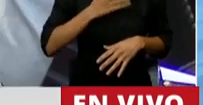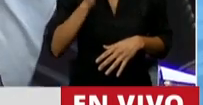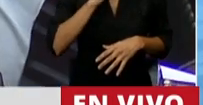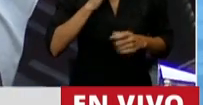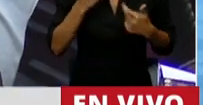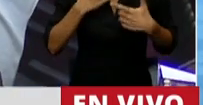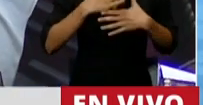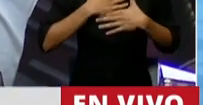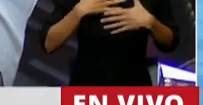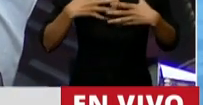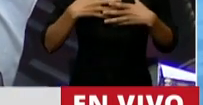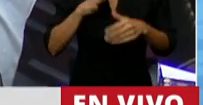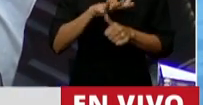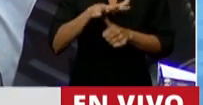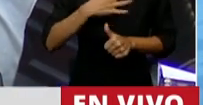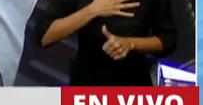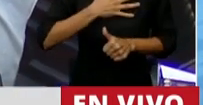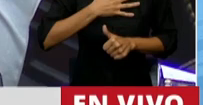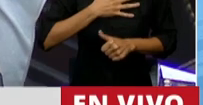Y señor presidente, ¿sabe qué?